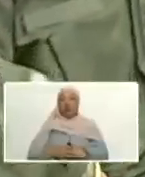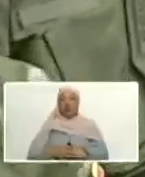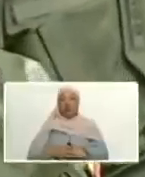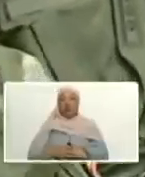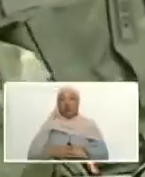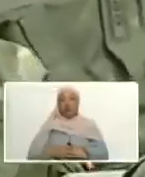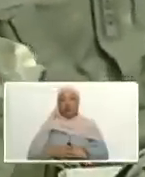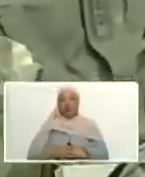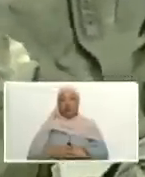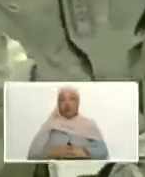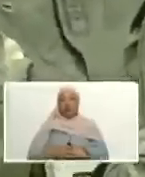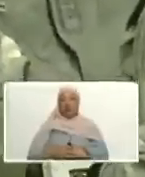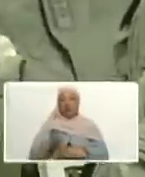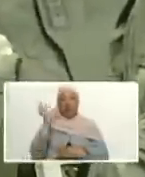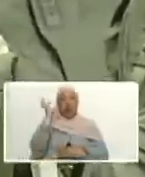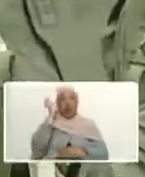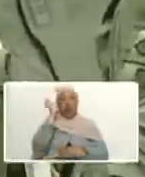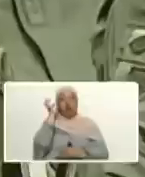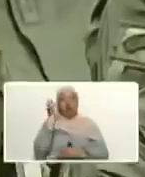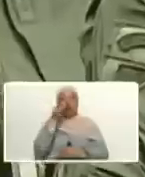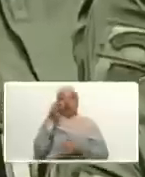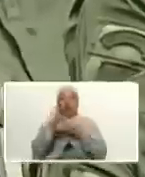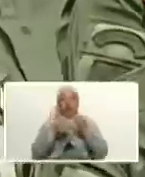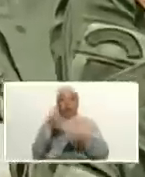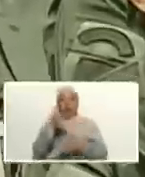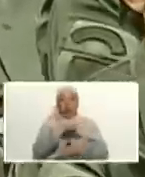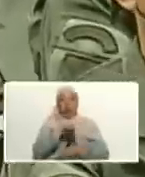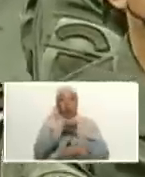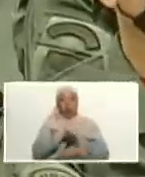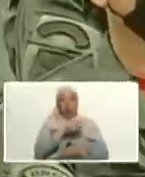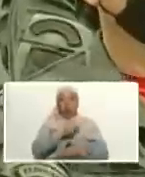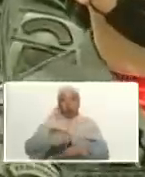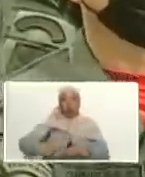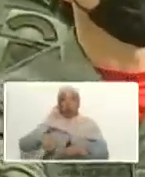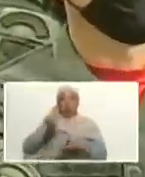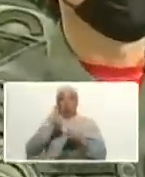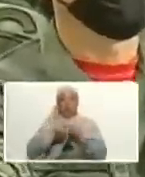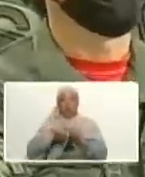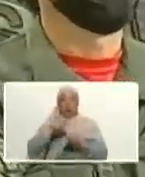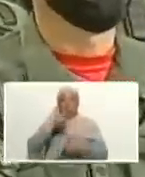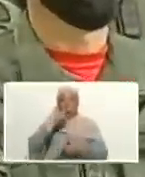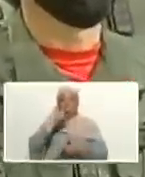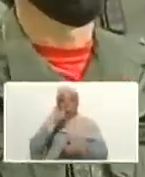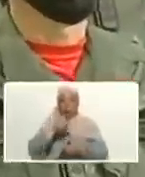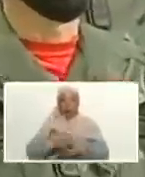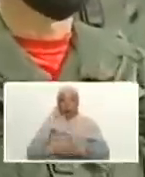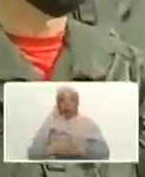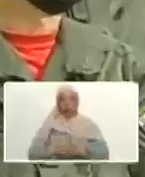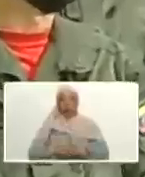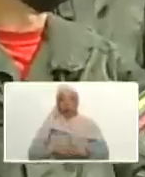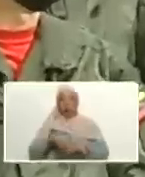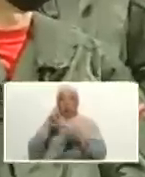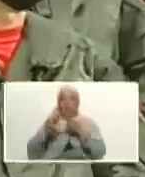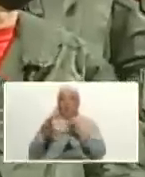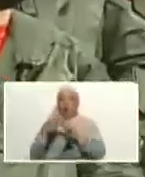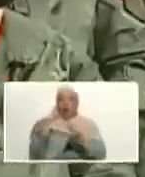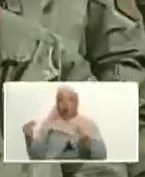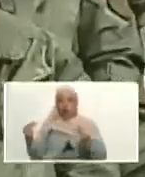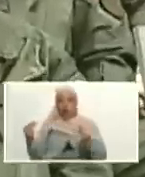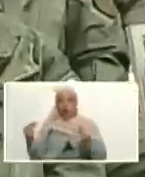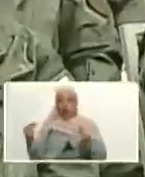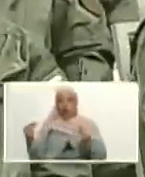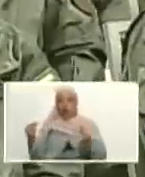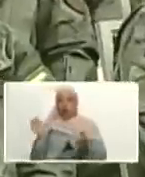Sí, el presidente constitucional de la República Bolivariana de Venezuela en este... Para garantizar la paz,